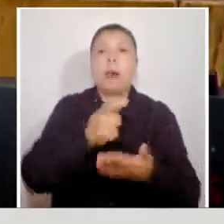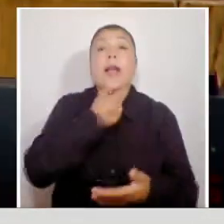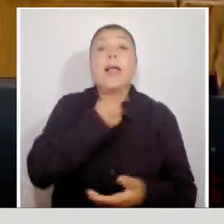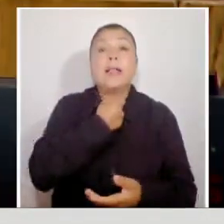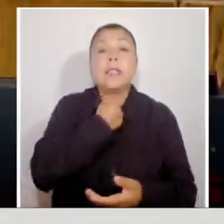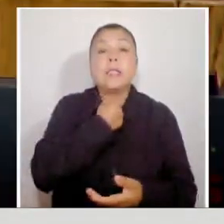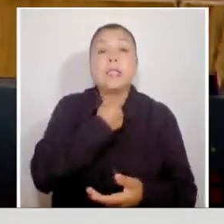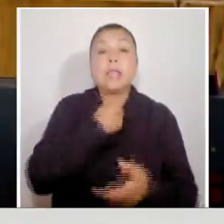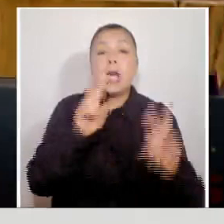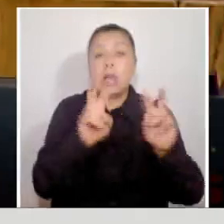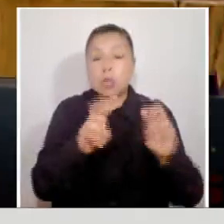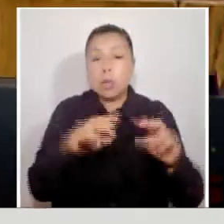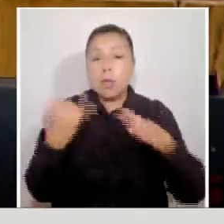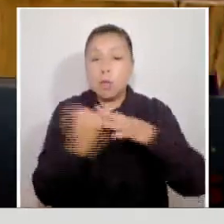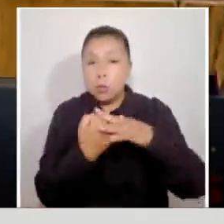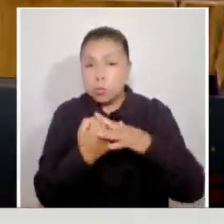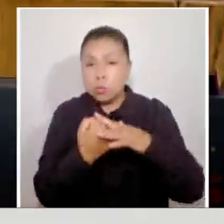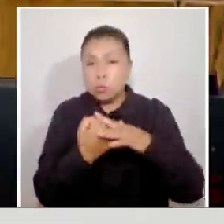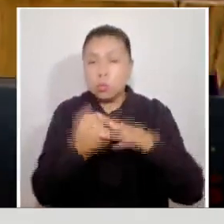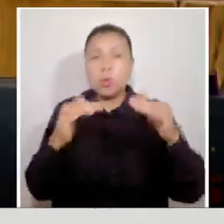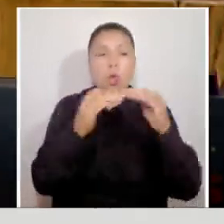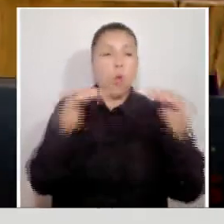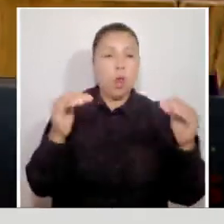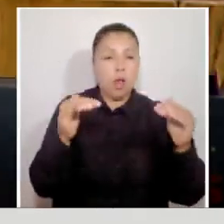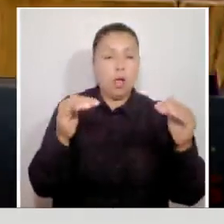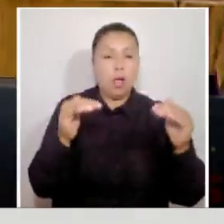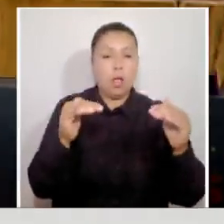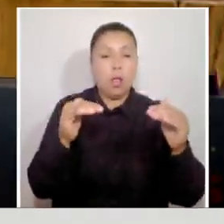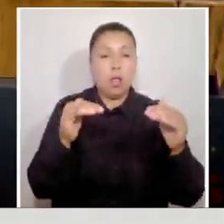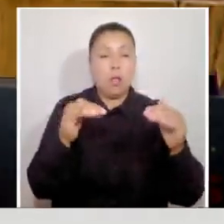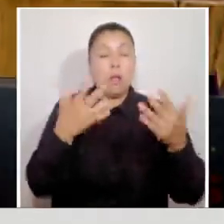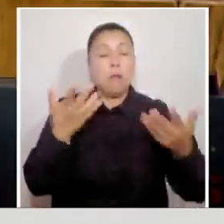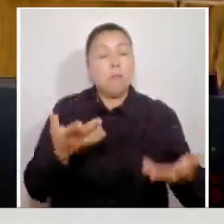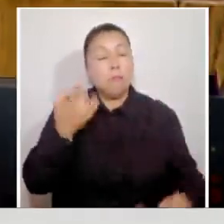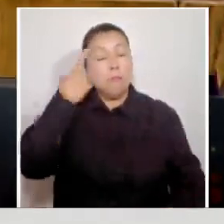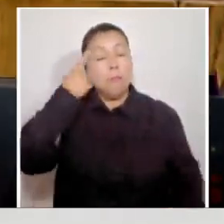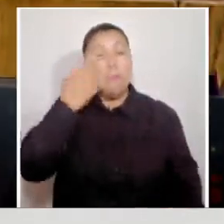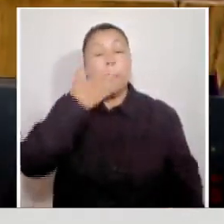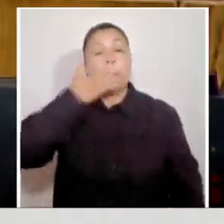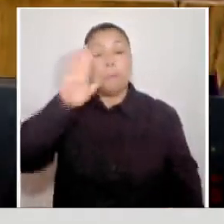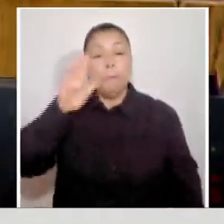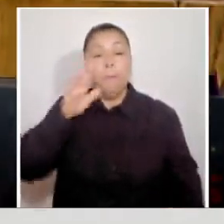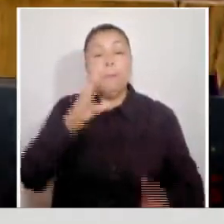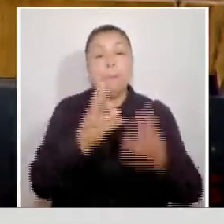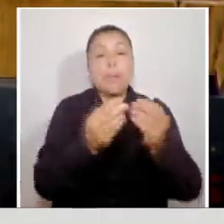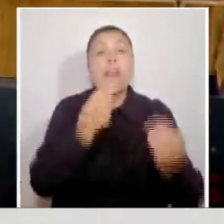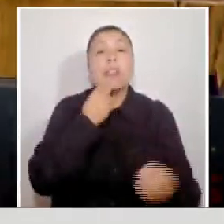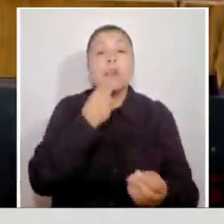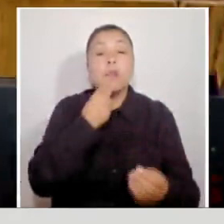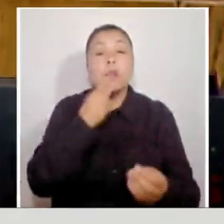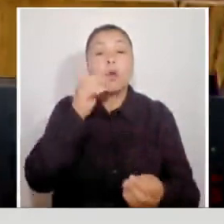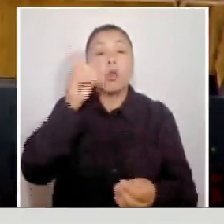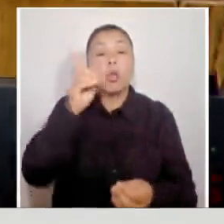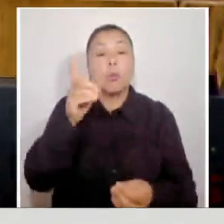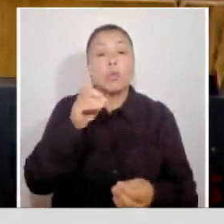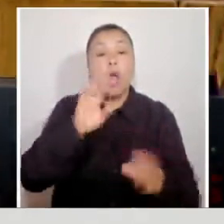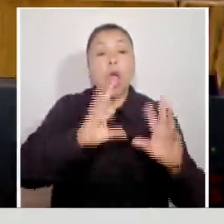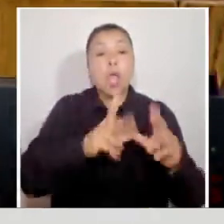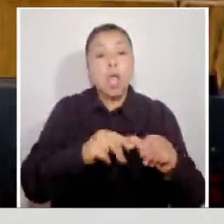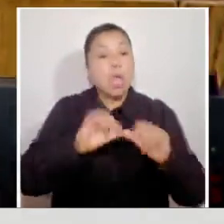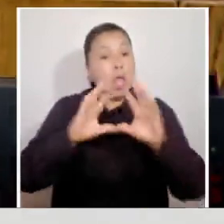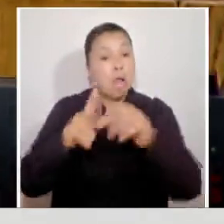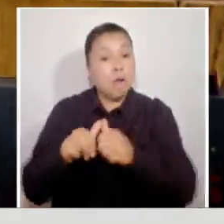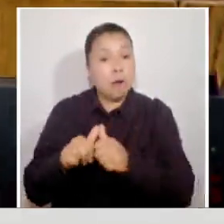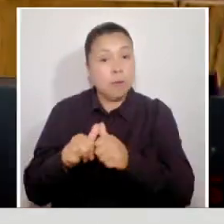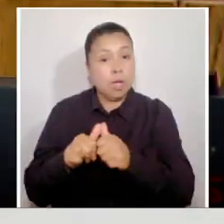temas de inclusión de igualdad y propender a la mejora de la calidad de vida de las personas con discapacidad y sus familias